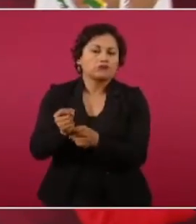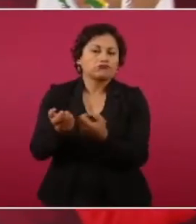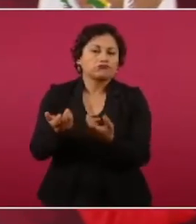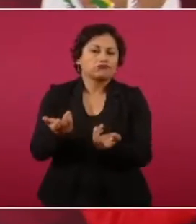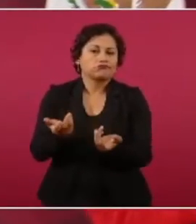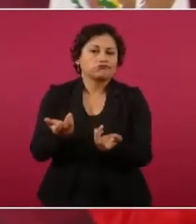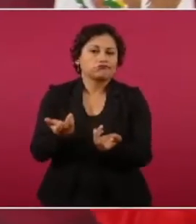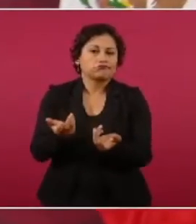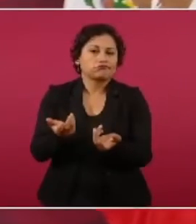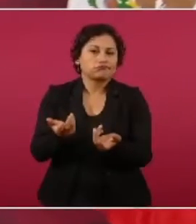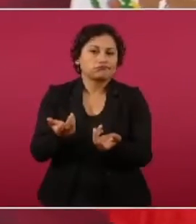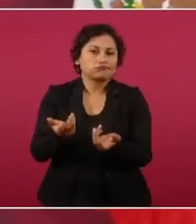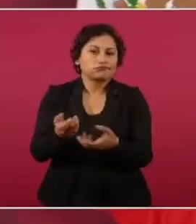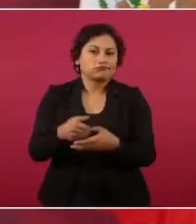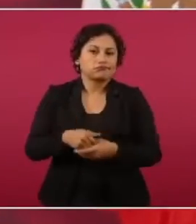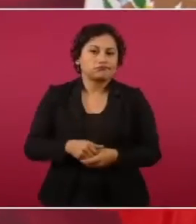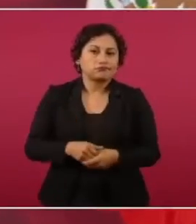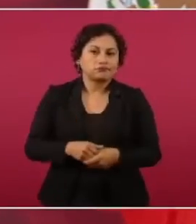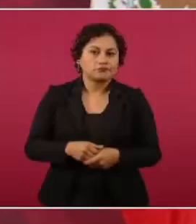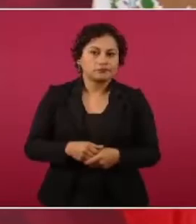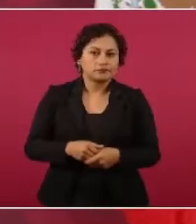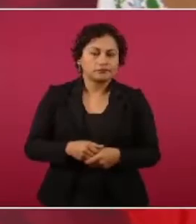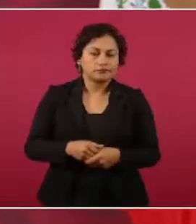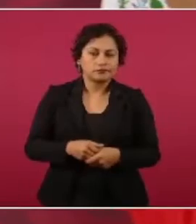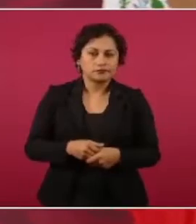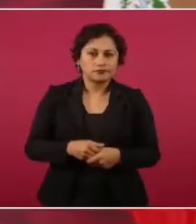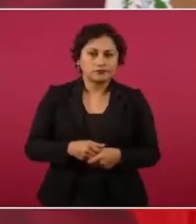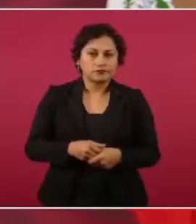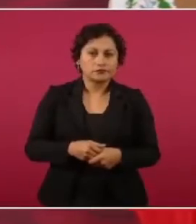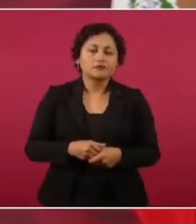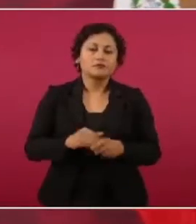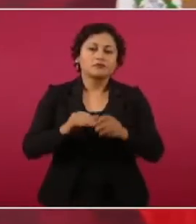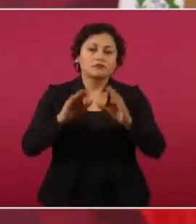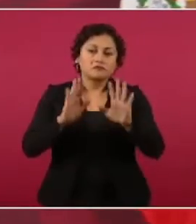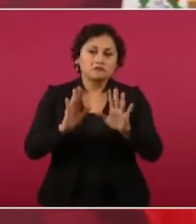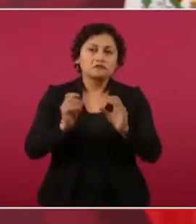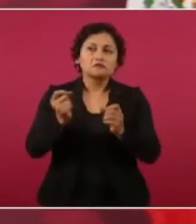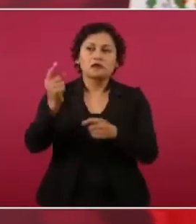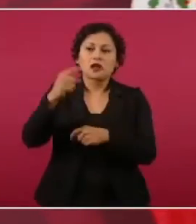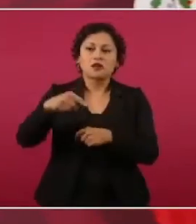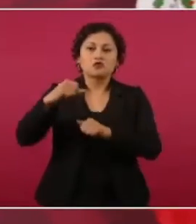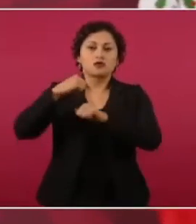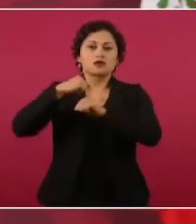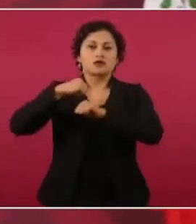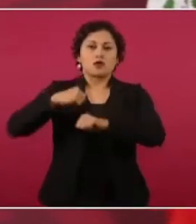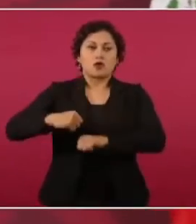y por consigna de algunas autoridades.